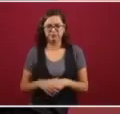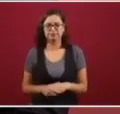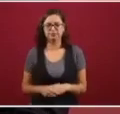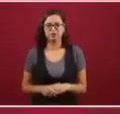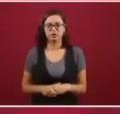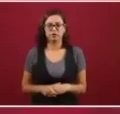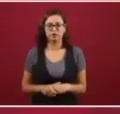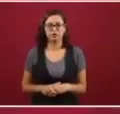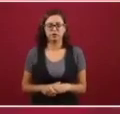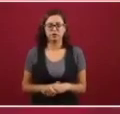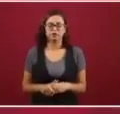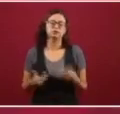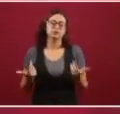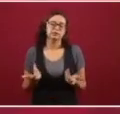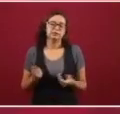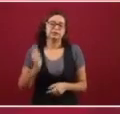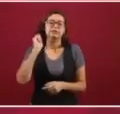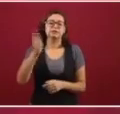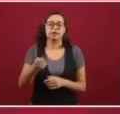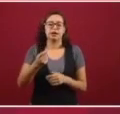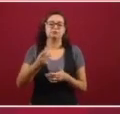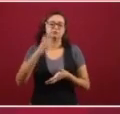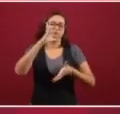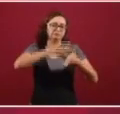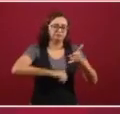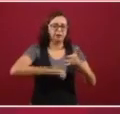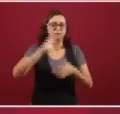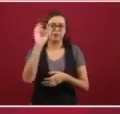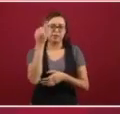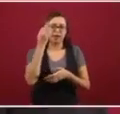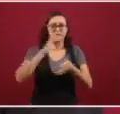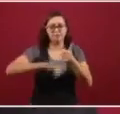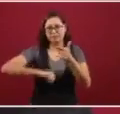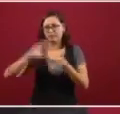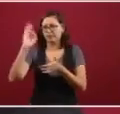llamadas participaciones federales. Así es. Entonces,